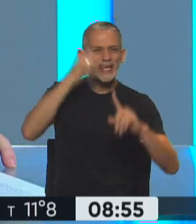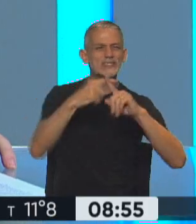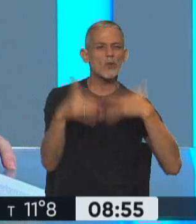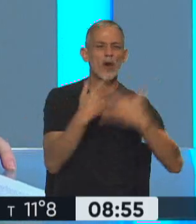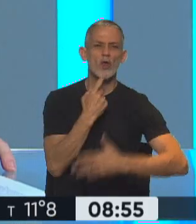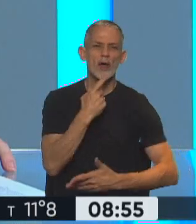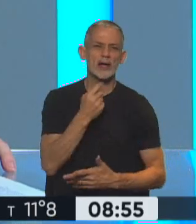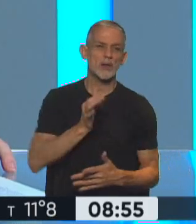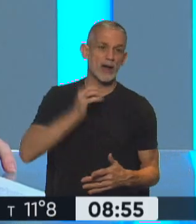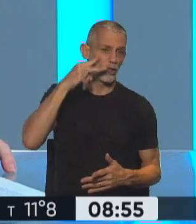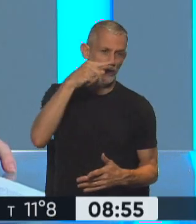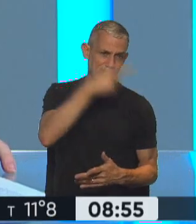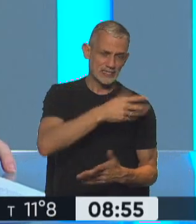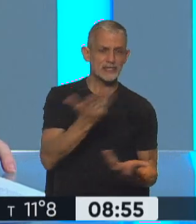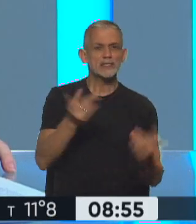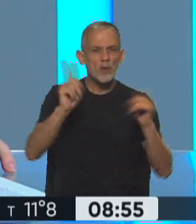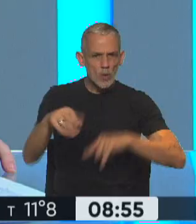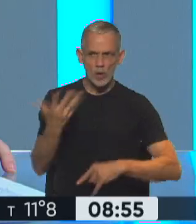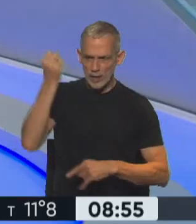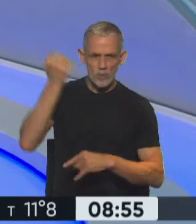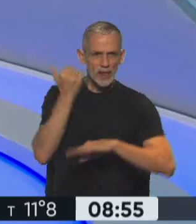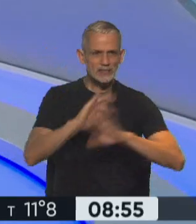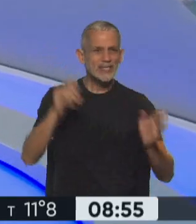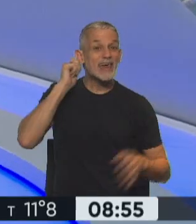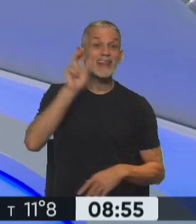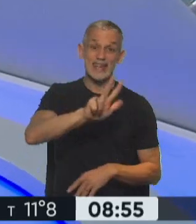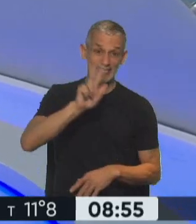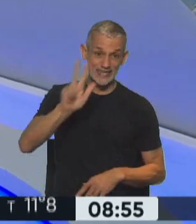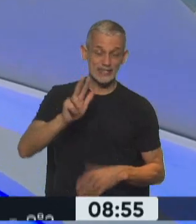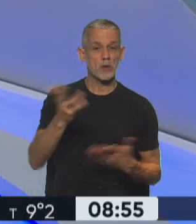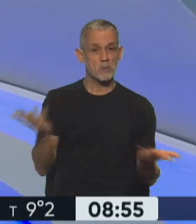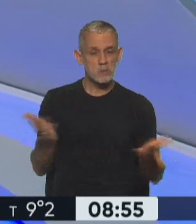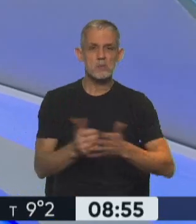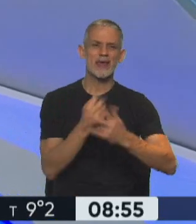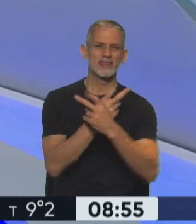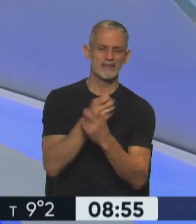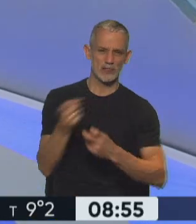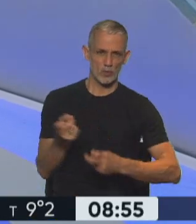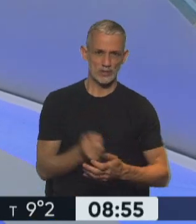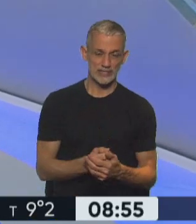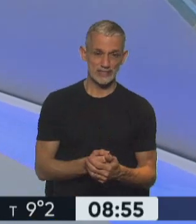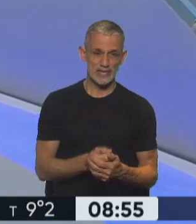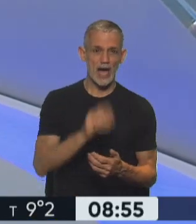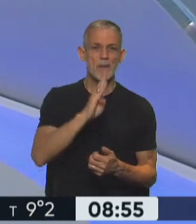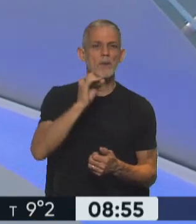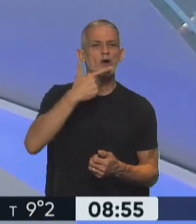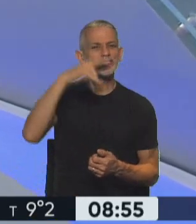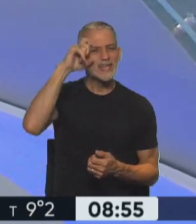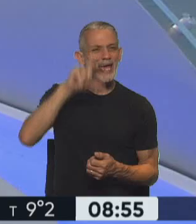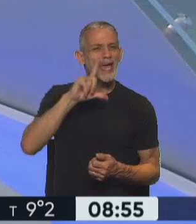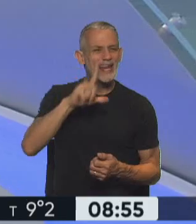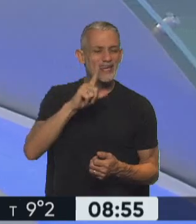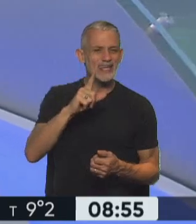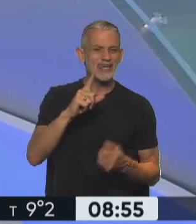de 2007, jugadorazo. Sí. Otra vez recuperado, 33 años para Defensa y Justicia. Mauro Boselli metía el empate,